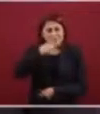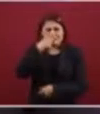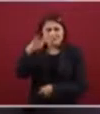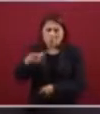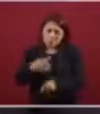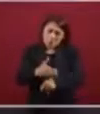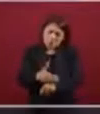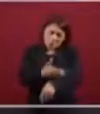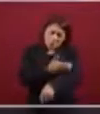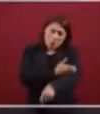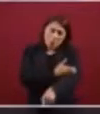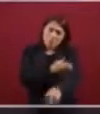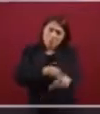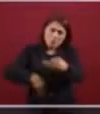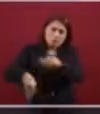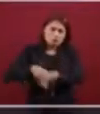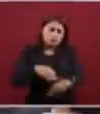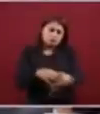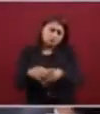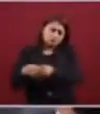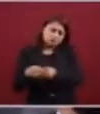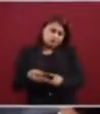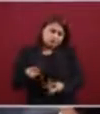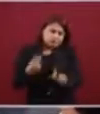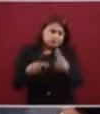la mano, ¿no? No para estar viendo